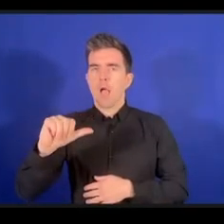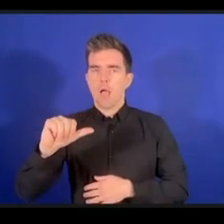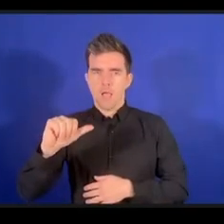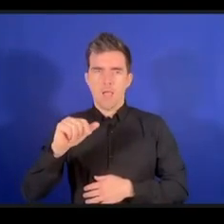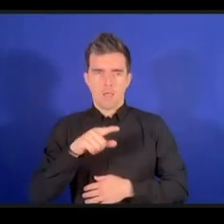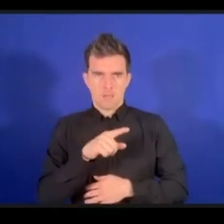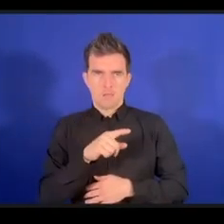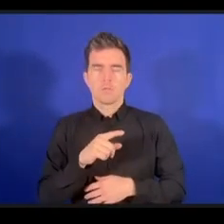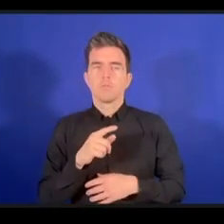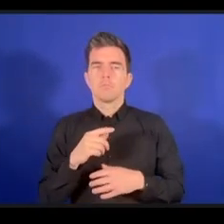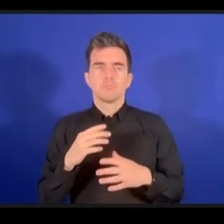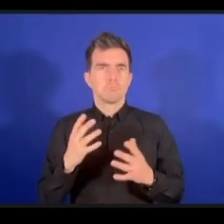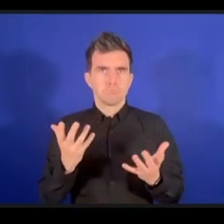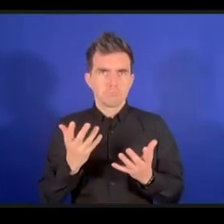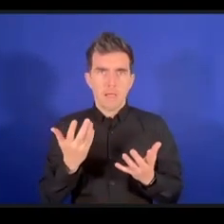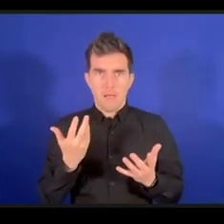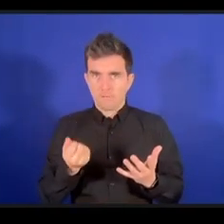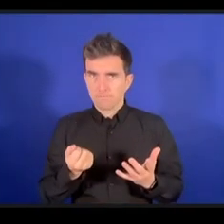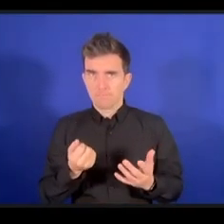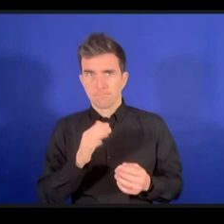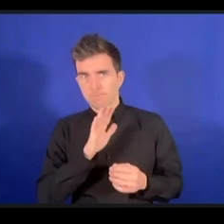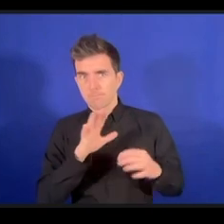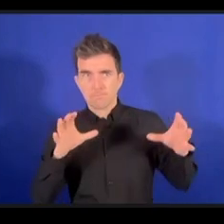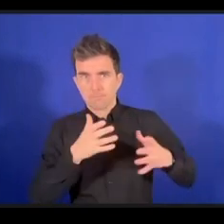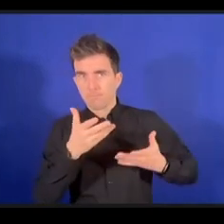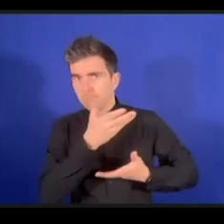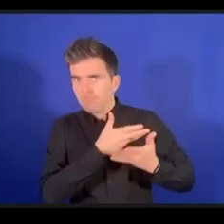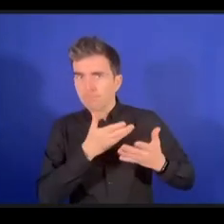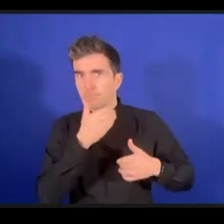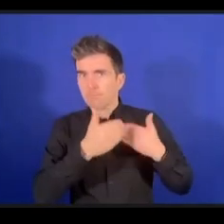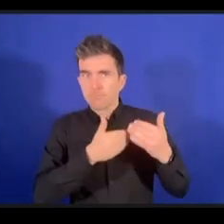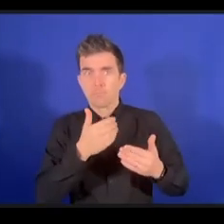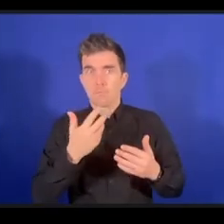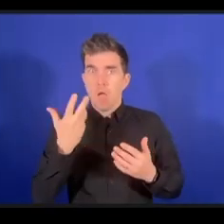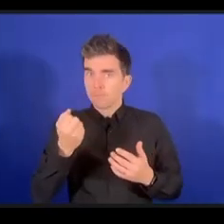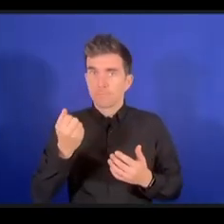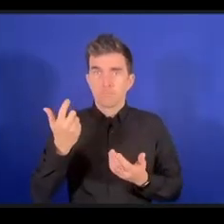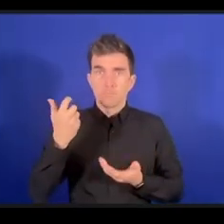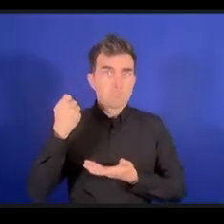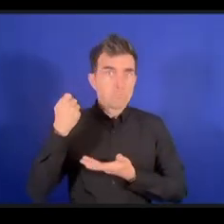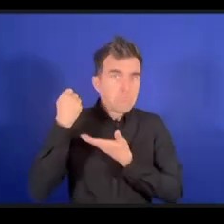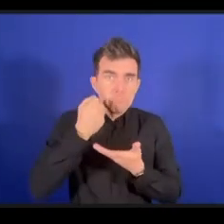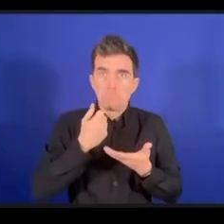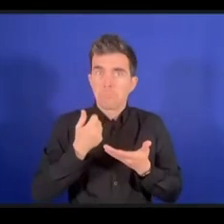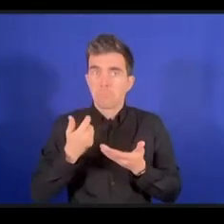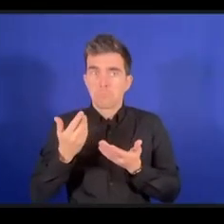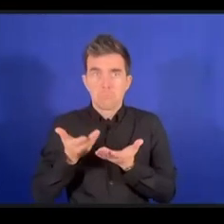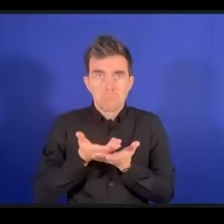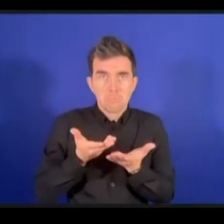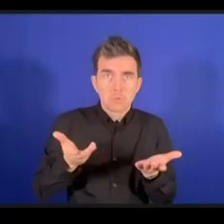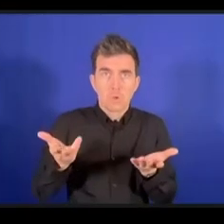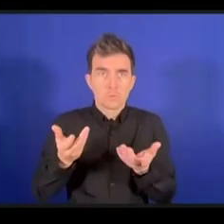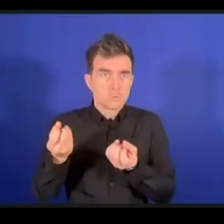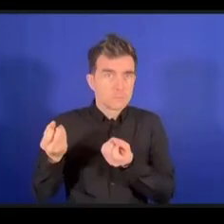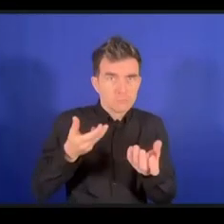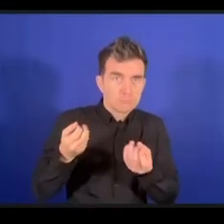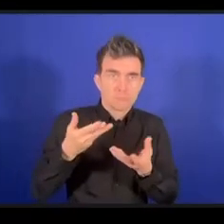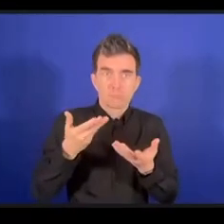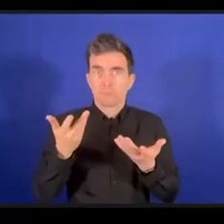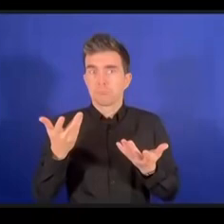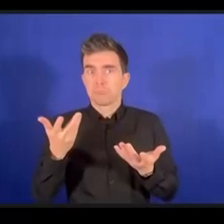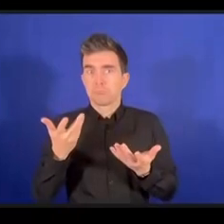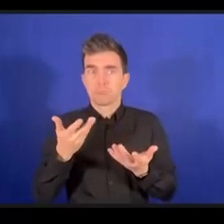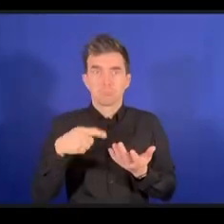Mónica cómo se está incorporando en los gobiernos las